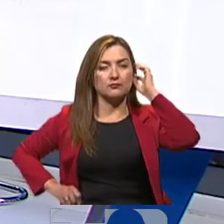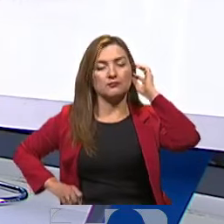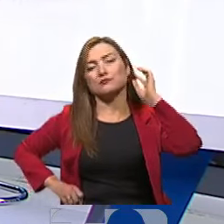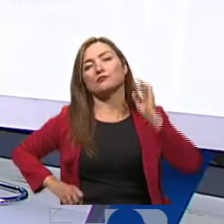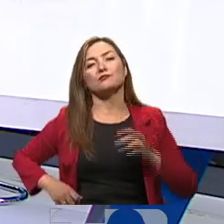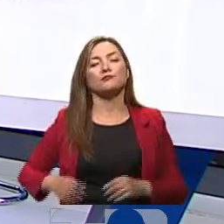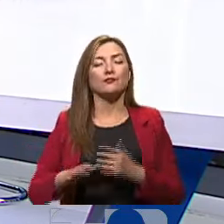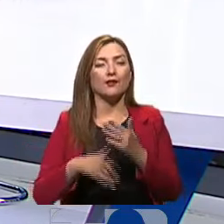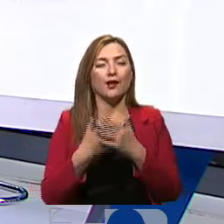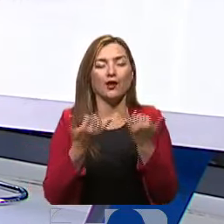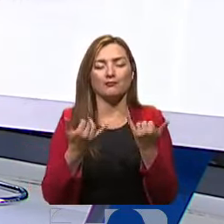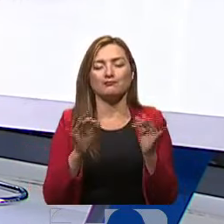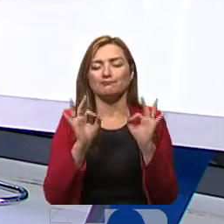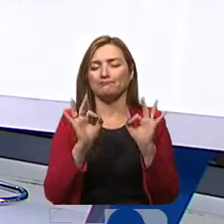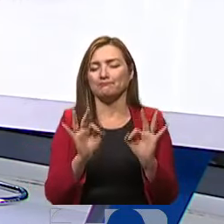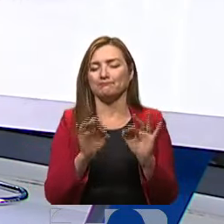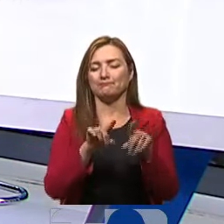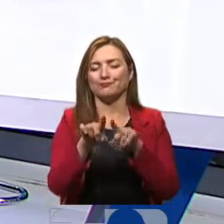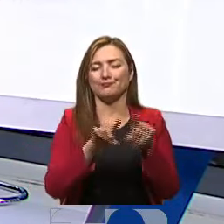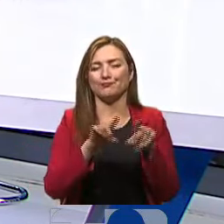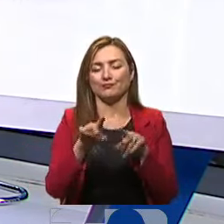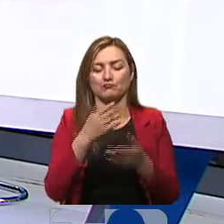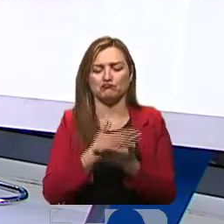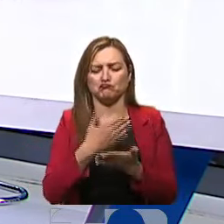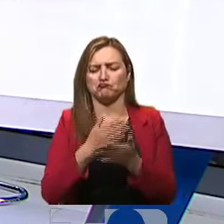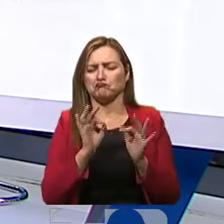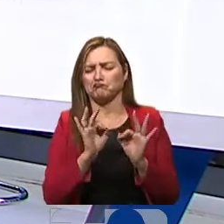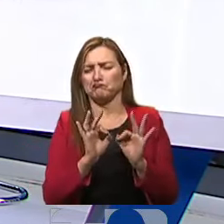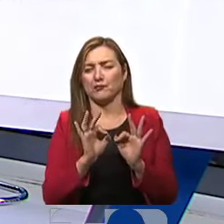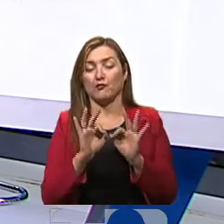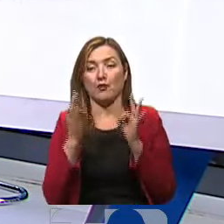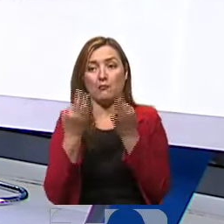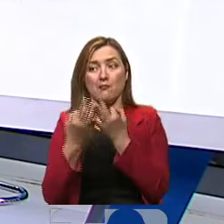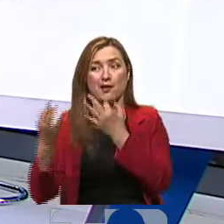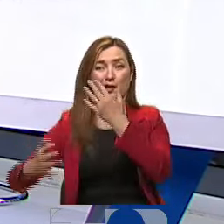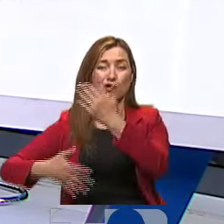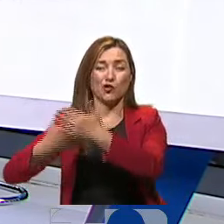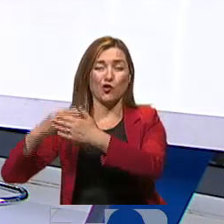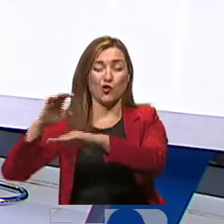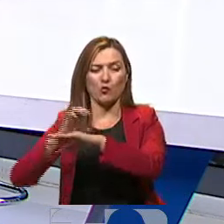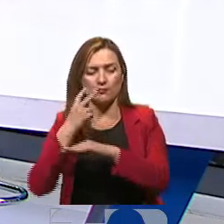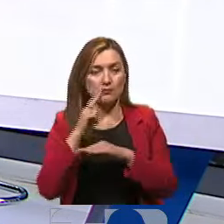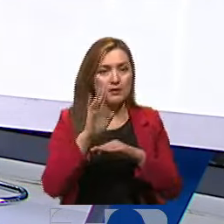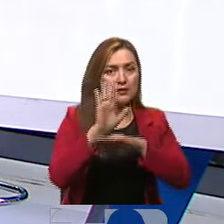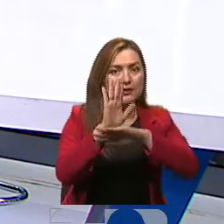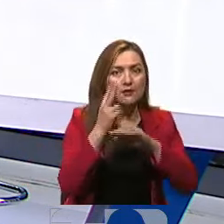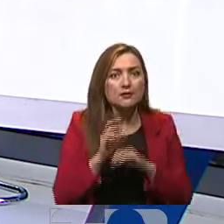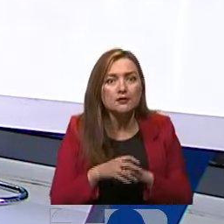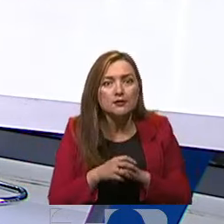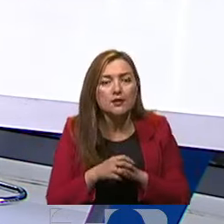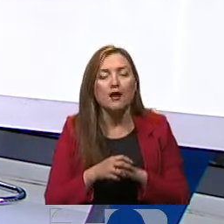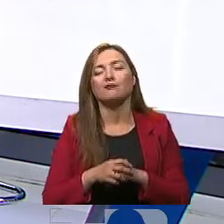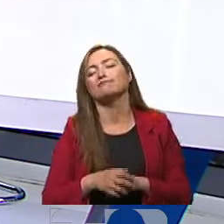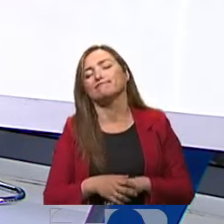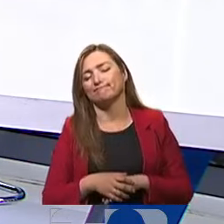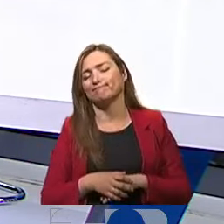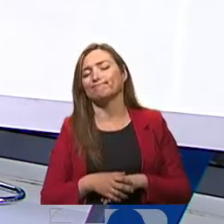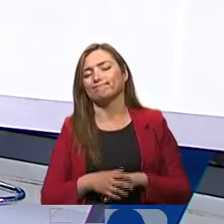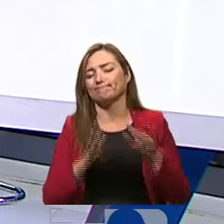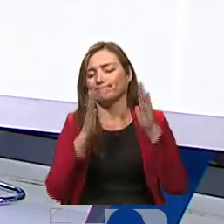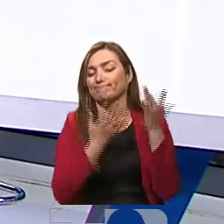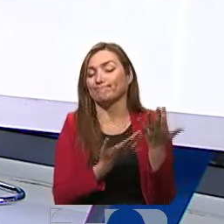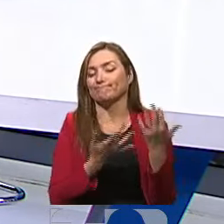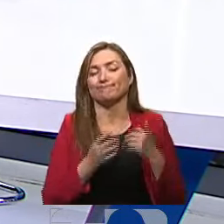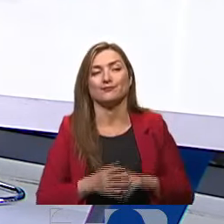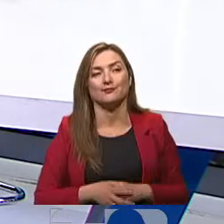MasterChef estuvo buenísima esta temporada. Mucho nivel en las cocinas. Familias enteras se paralizan con MasterChef, ¿no? Qué lindo, ¿no? No hacen otra cosa, sino que estar pendientes. Ya